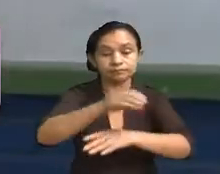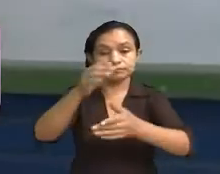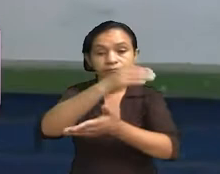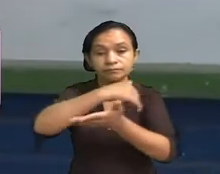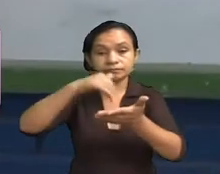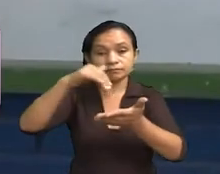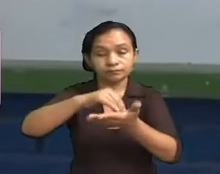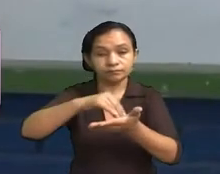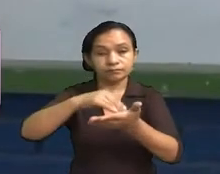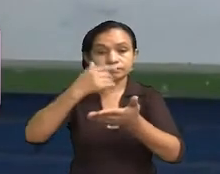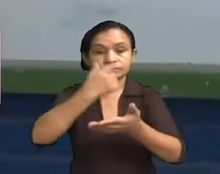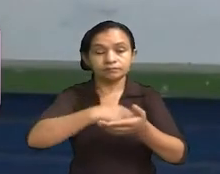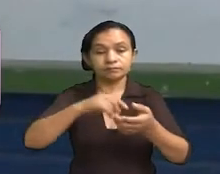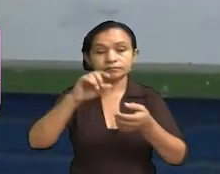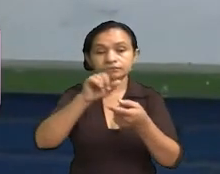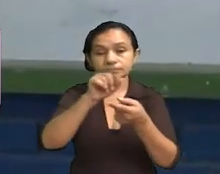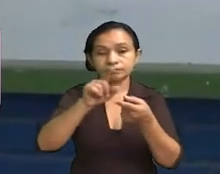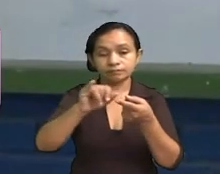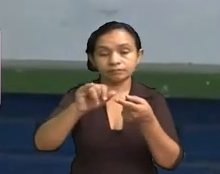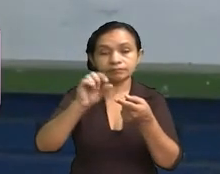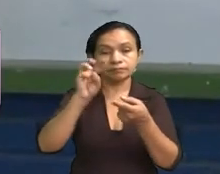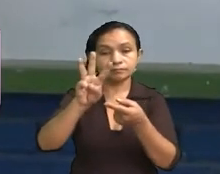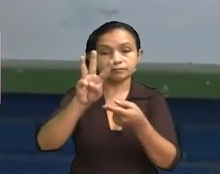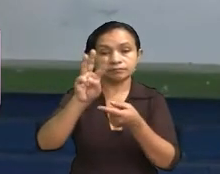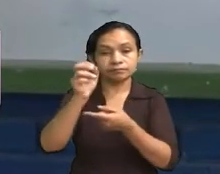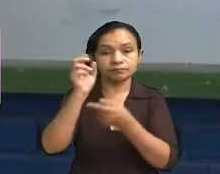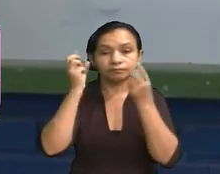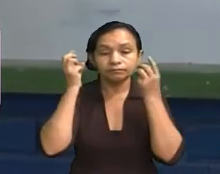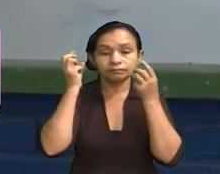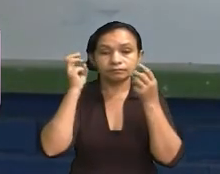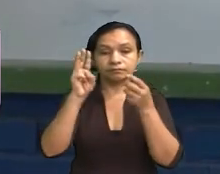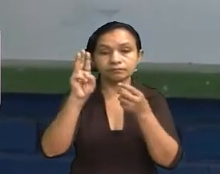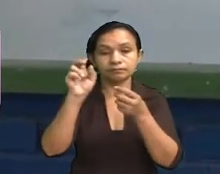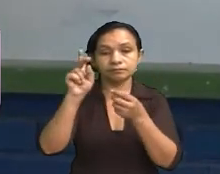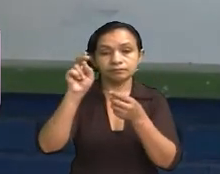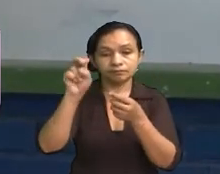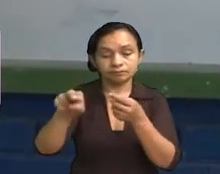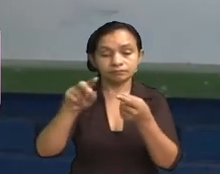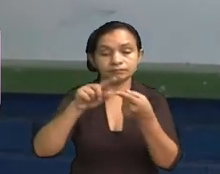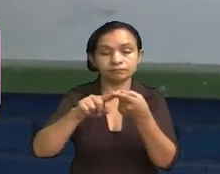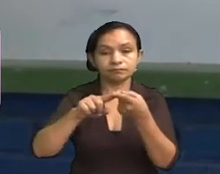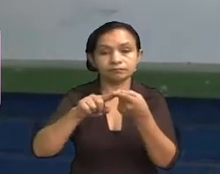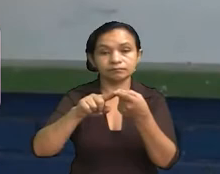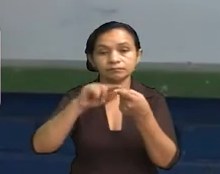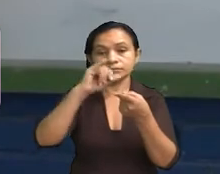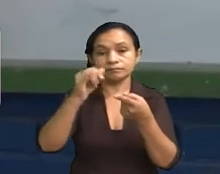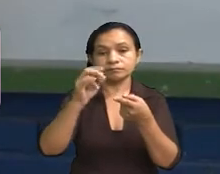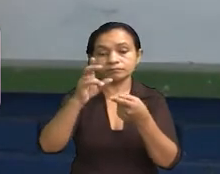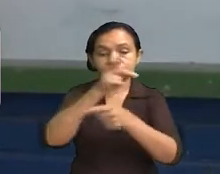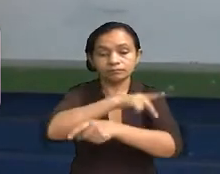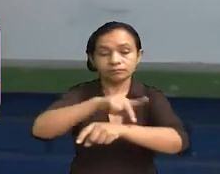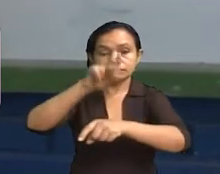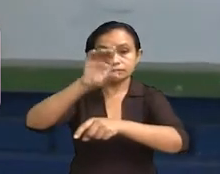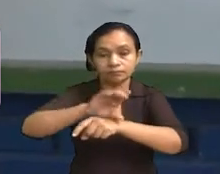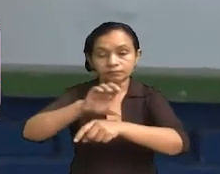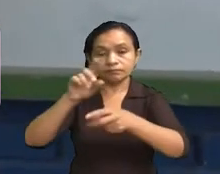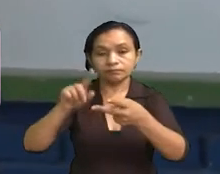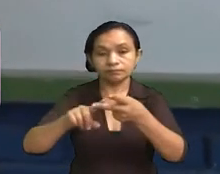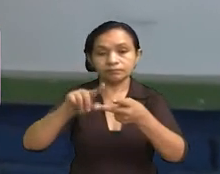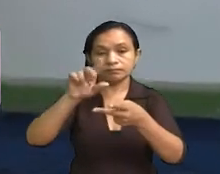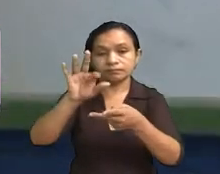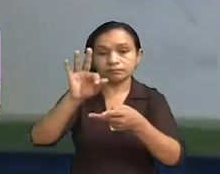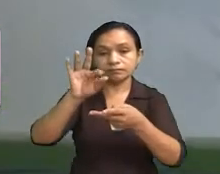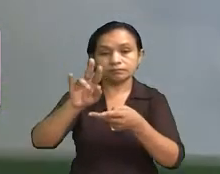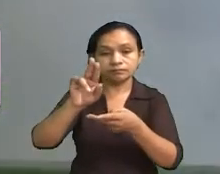centros escolares Sixayari en Huaspán. El Julio Bucardo Mendoza en Puerto Cabezas. El